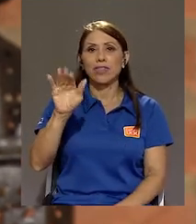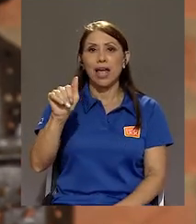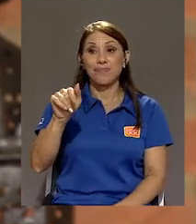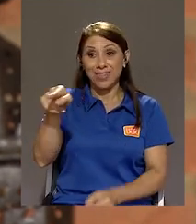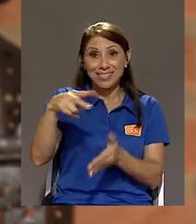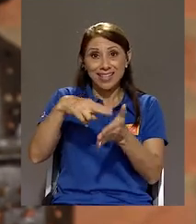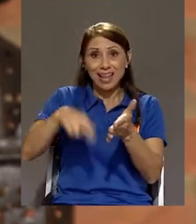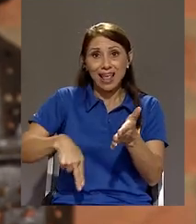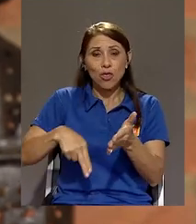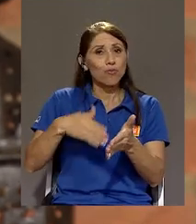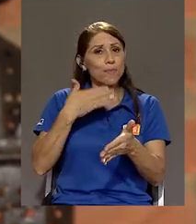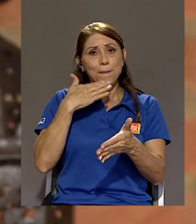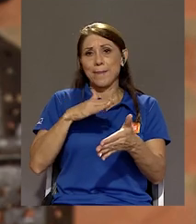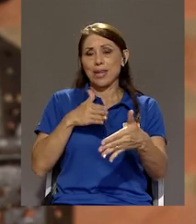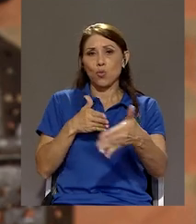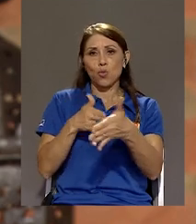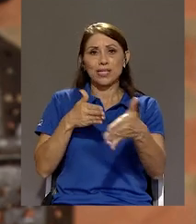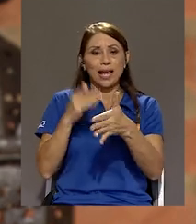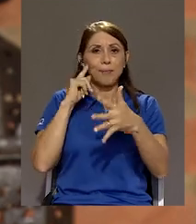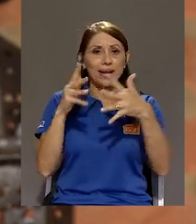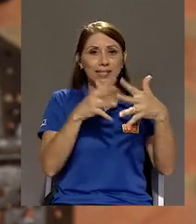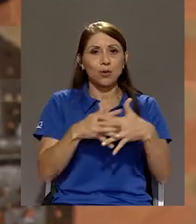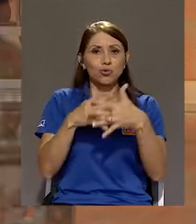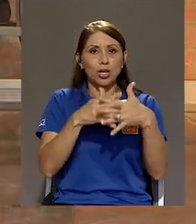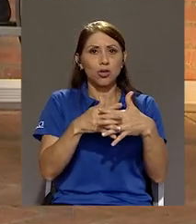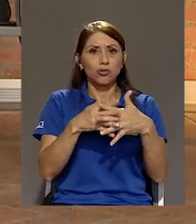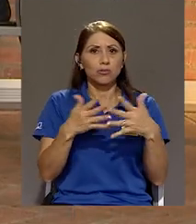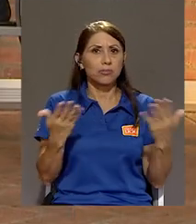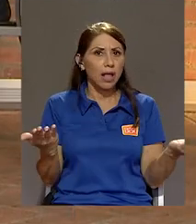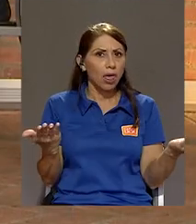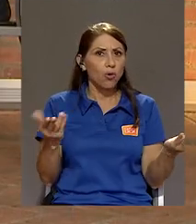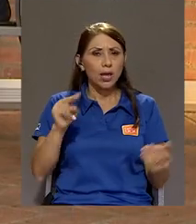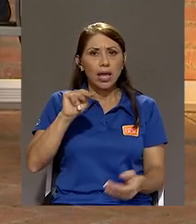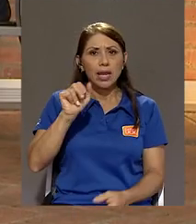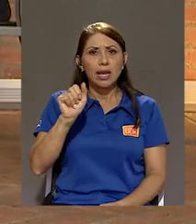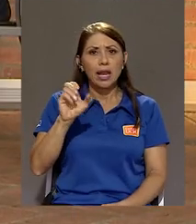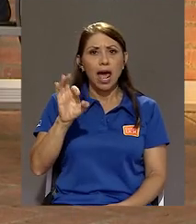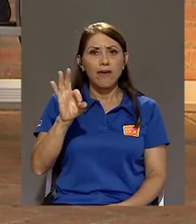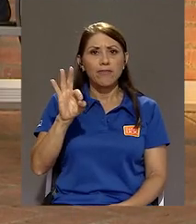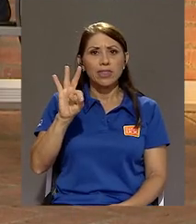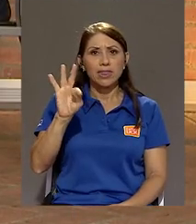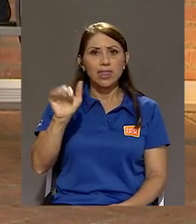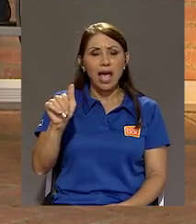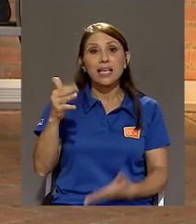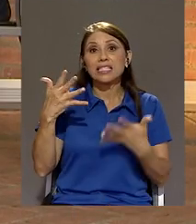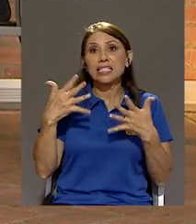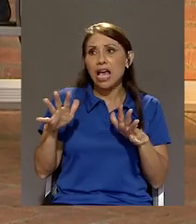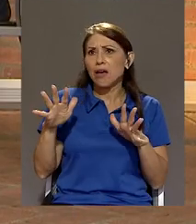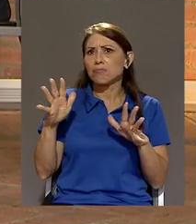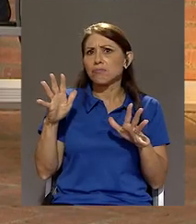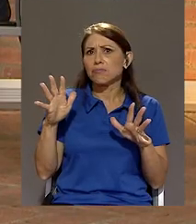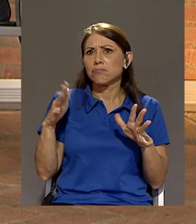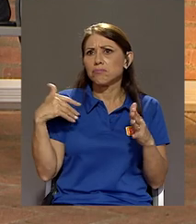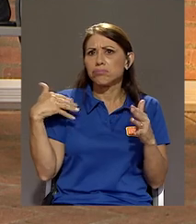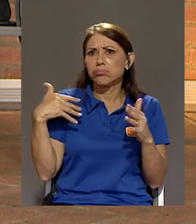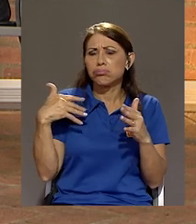para Estados Unidos y dado que el NAFTA lleva para cumplir sus 15 años o 20